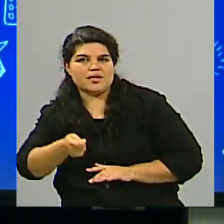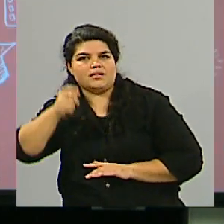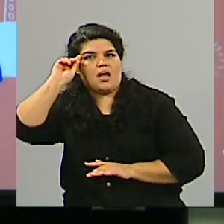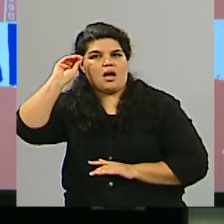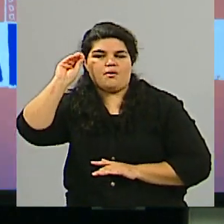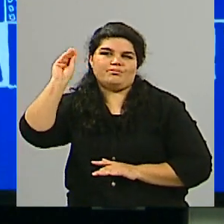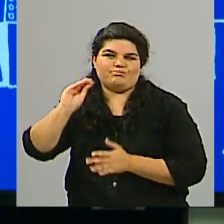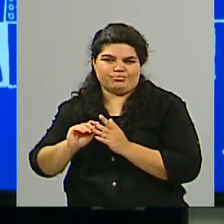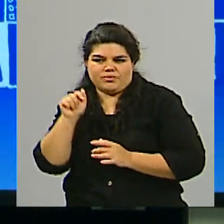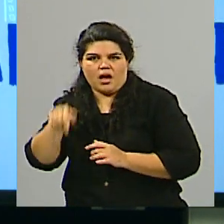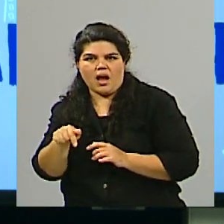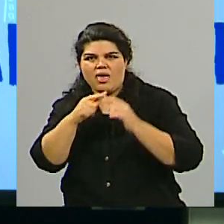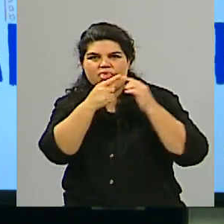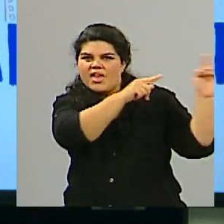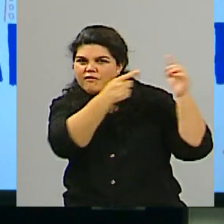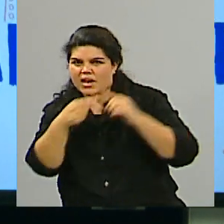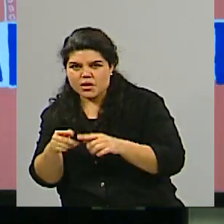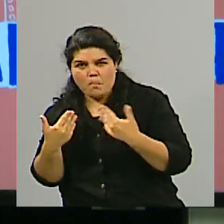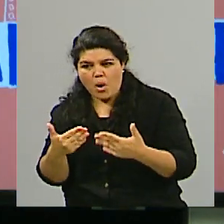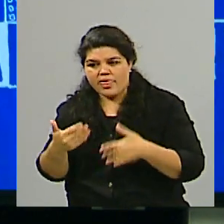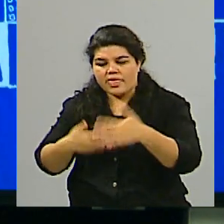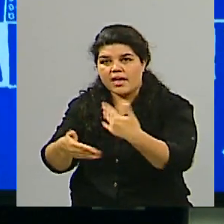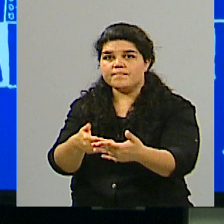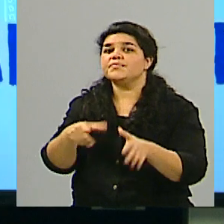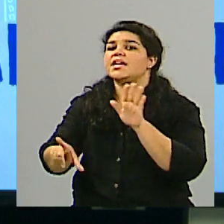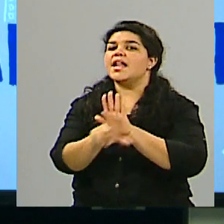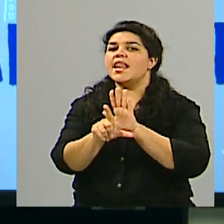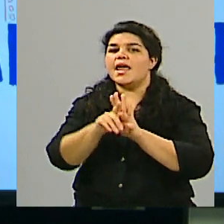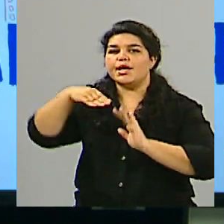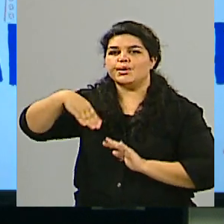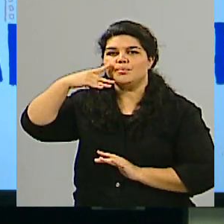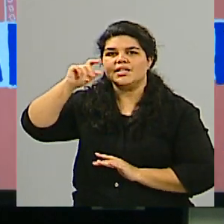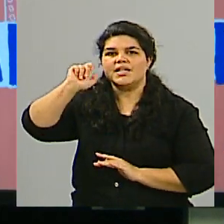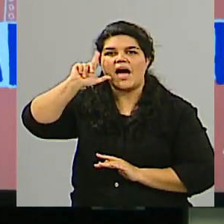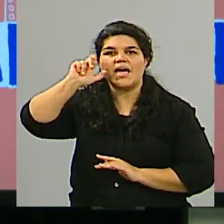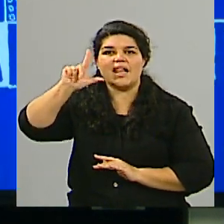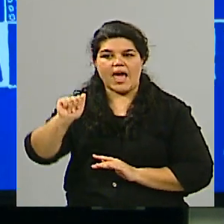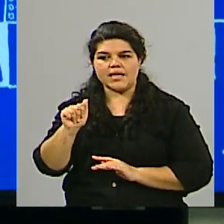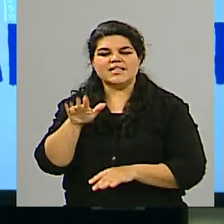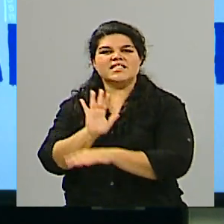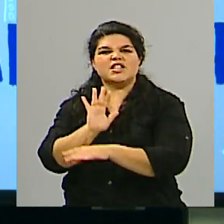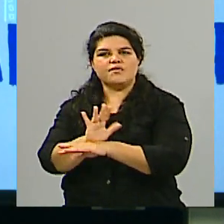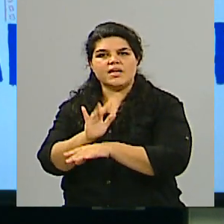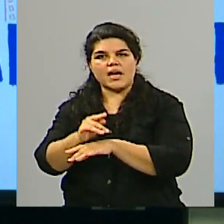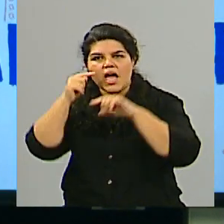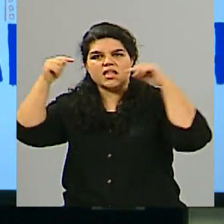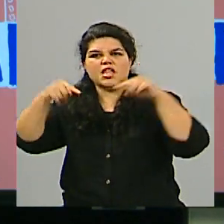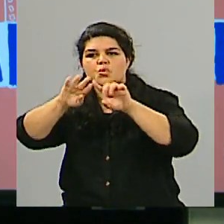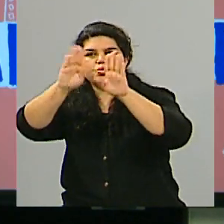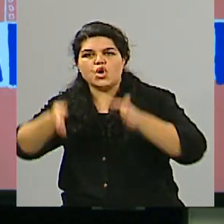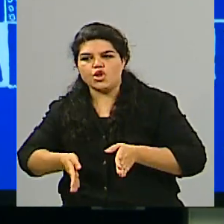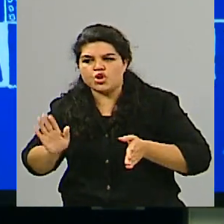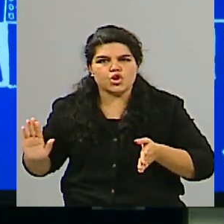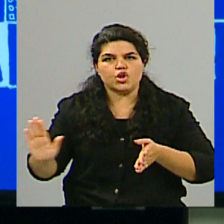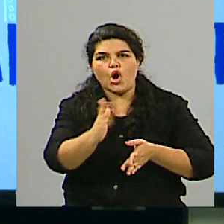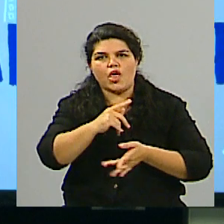inicial esencial para empezar un proceso de cambio institucional que es muy complejo porque es un cambio cultural que tiene que ver